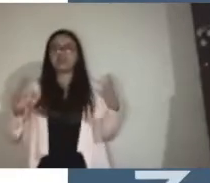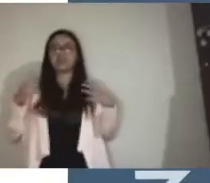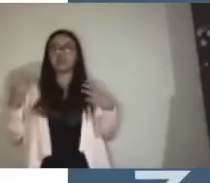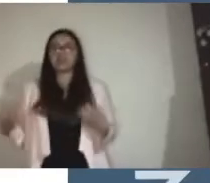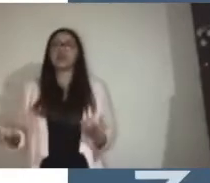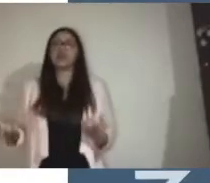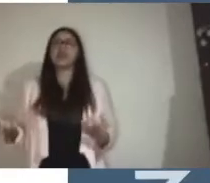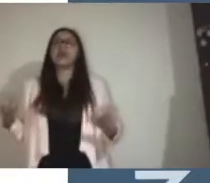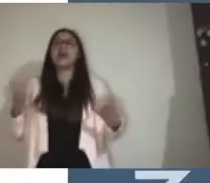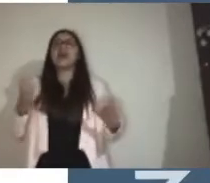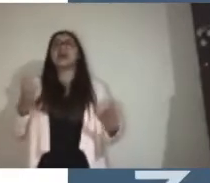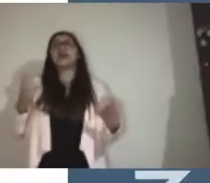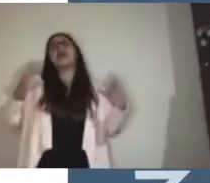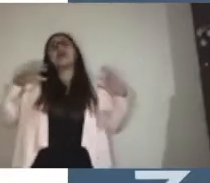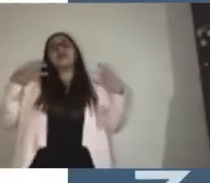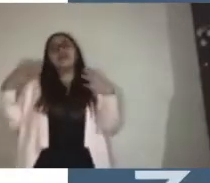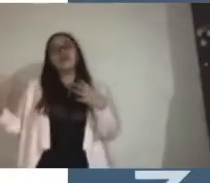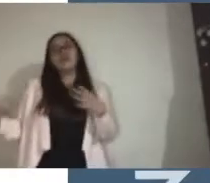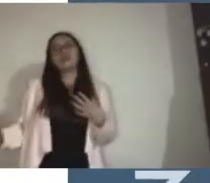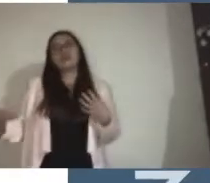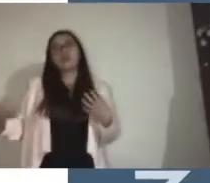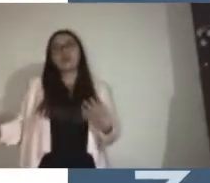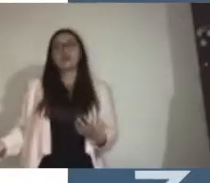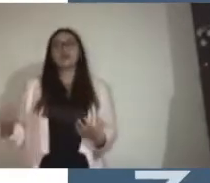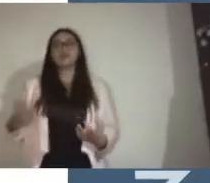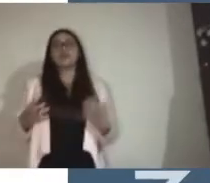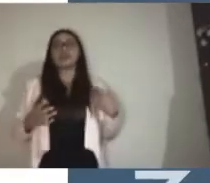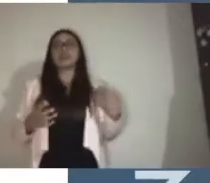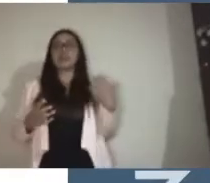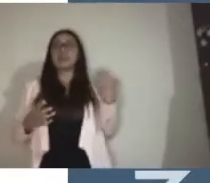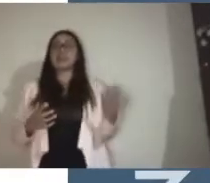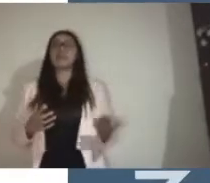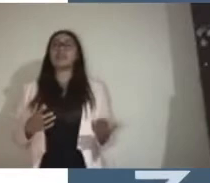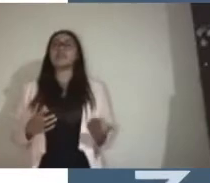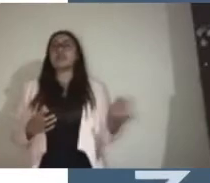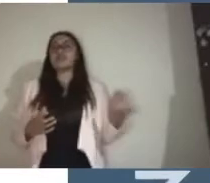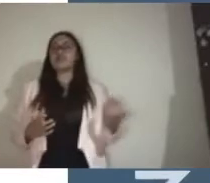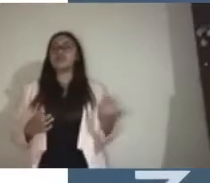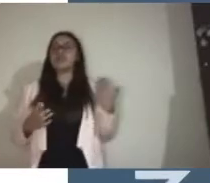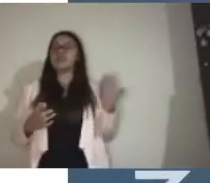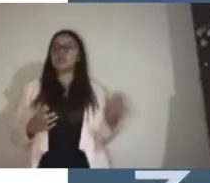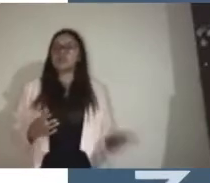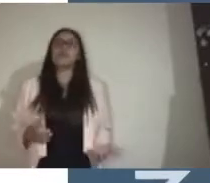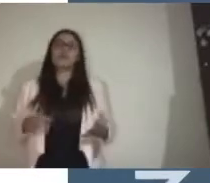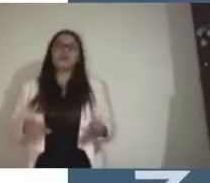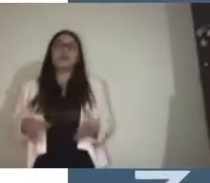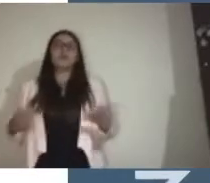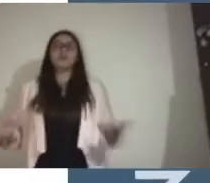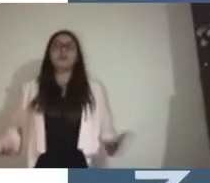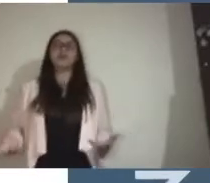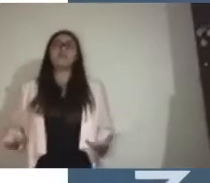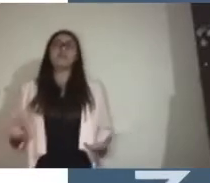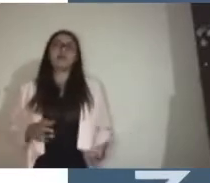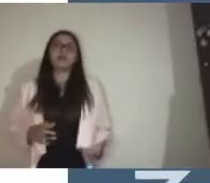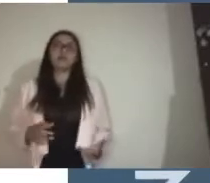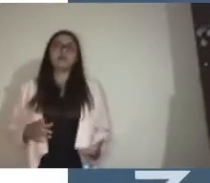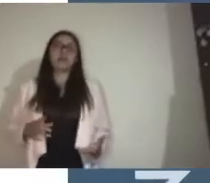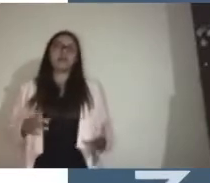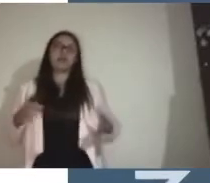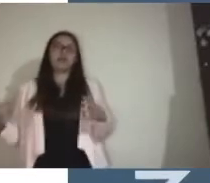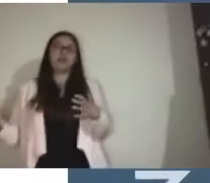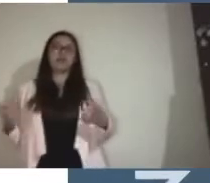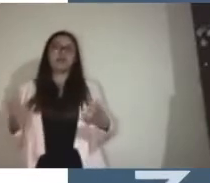esta asociación a que los cuidadores son los que tienen que identificar esos síntomas y probablemente por